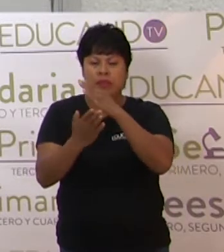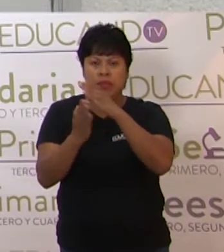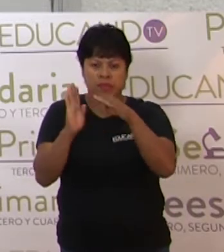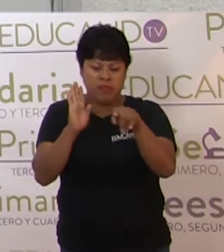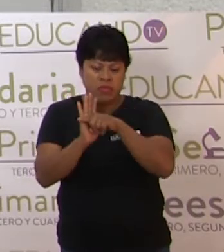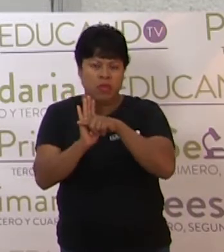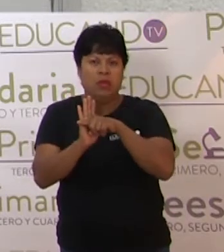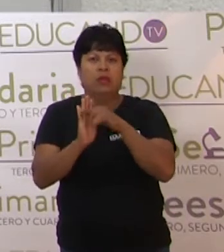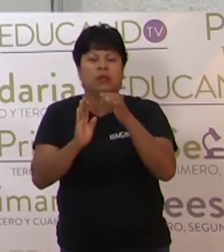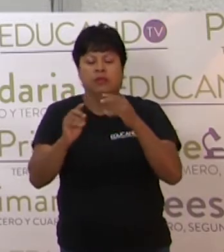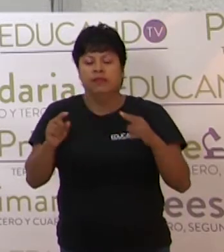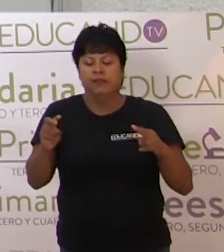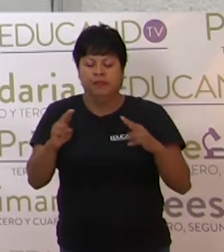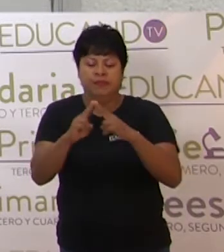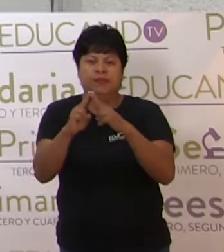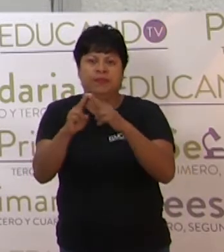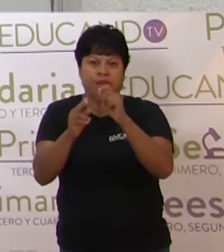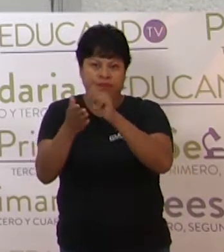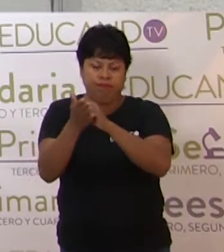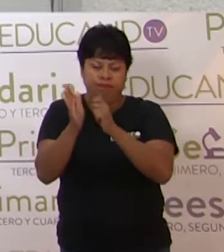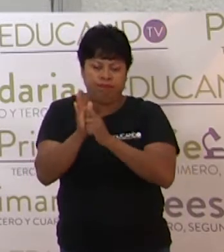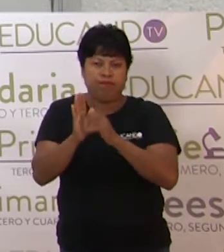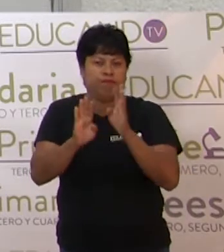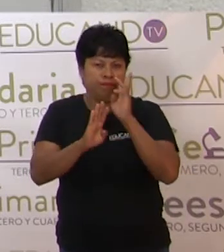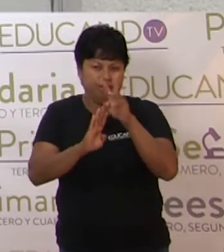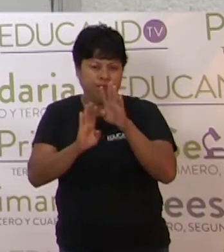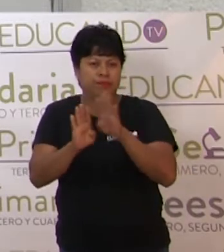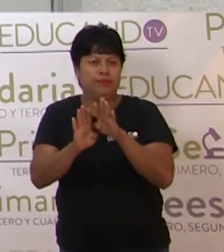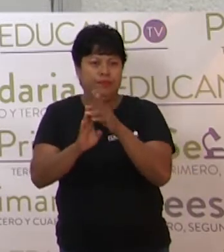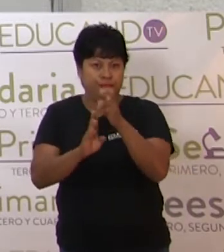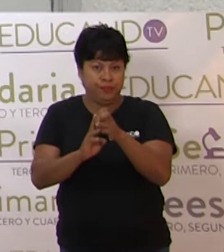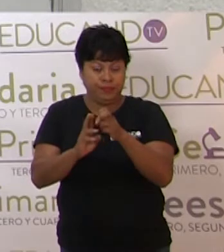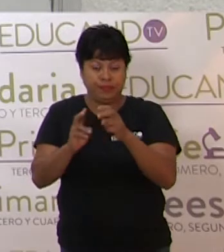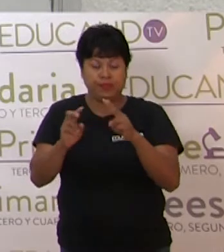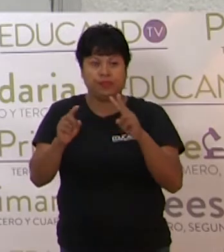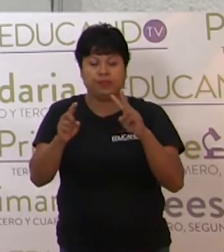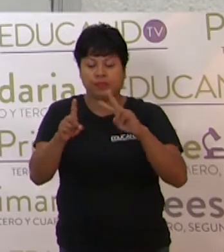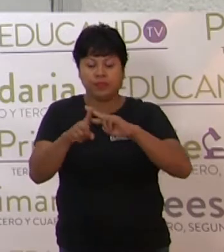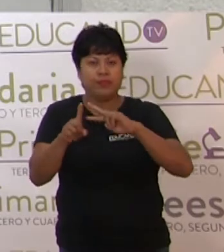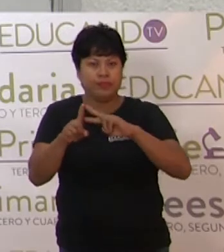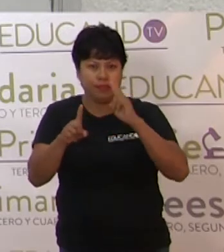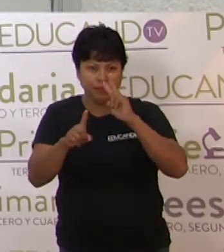y unir los puntos vamos a ver con este triángulo tenemos